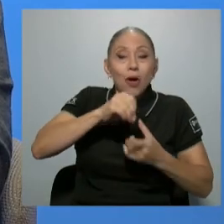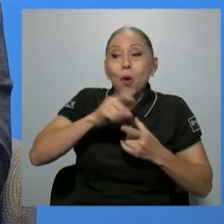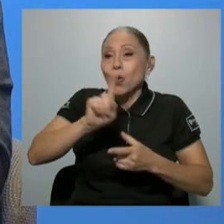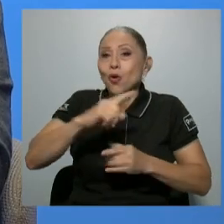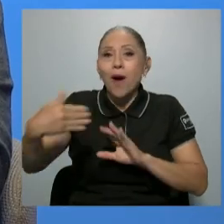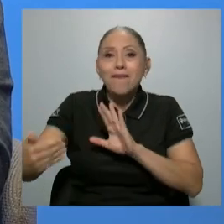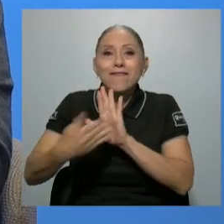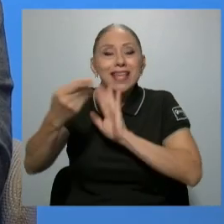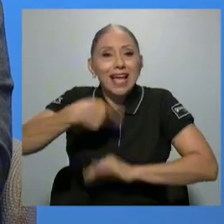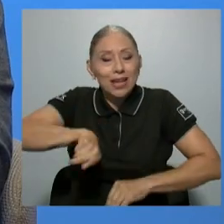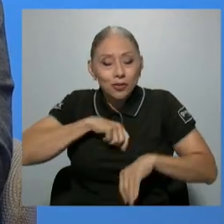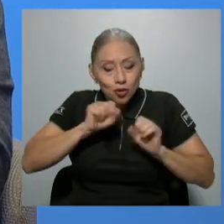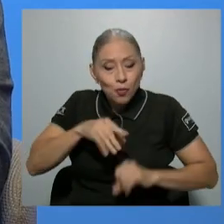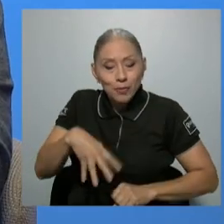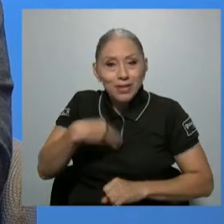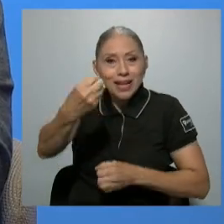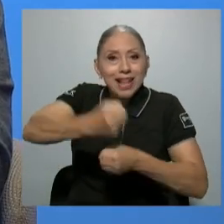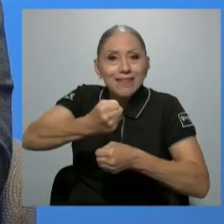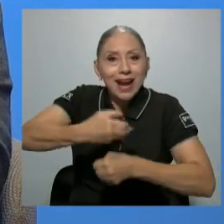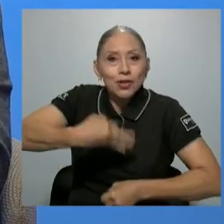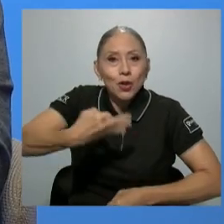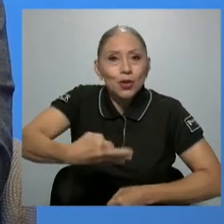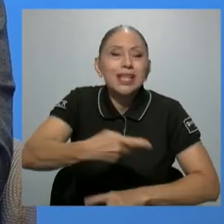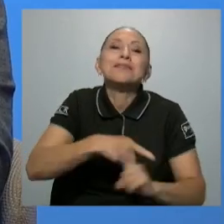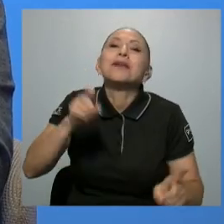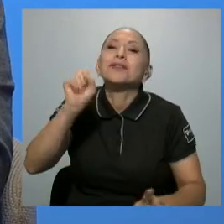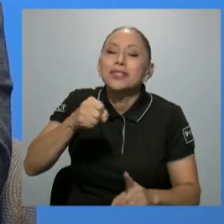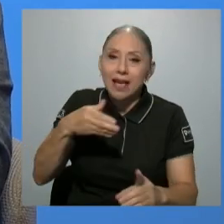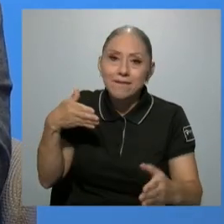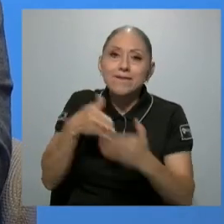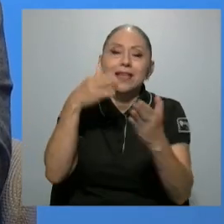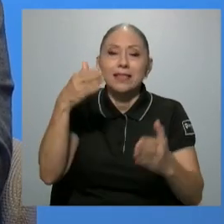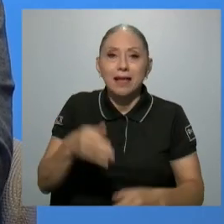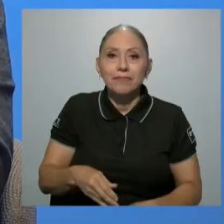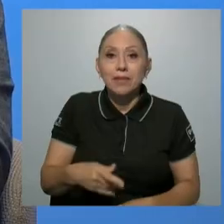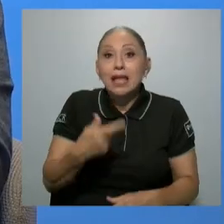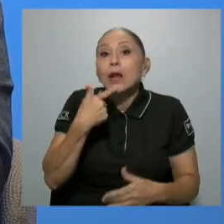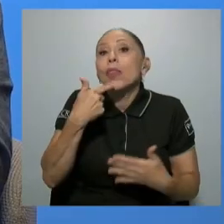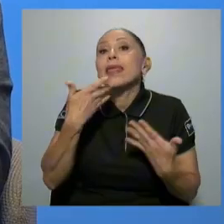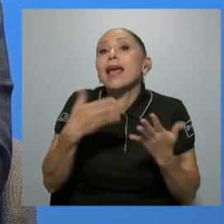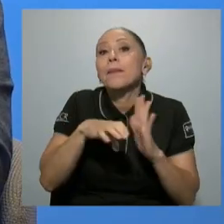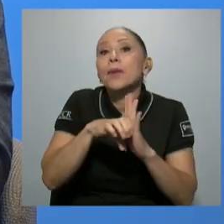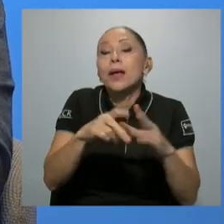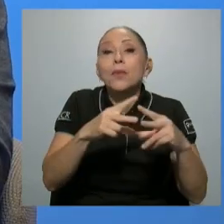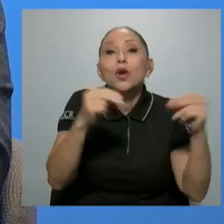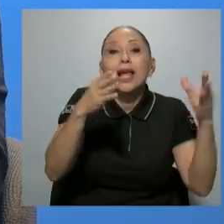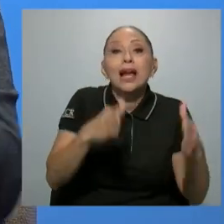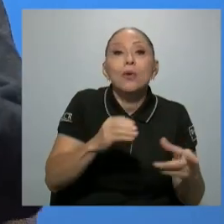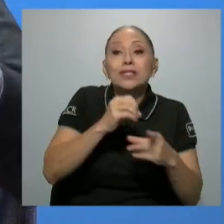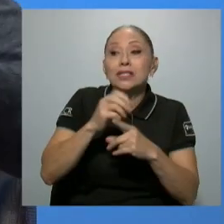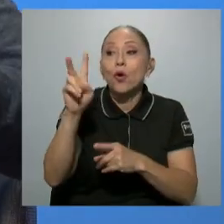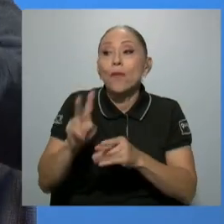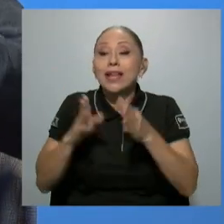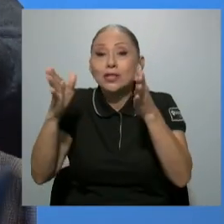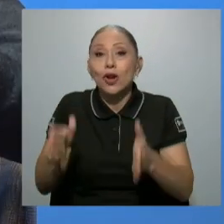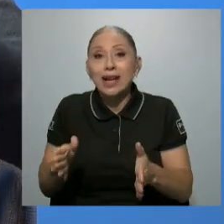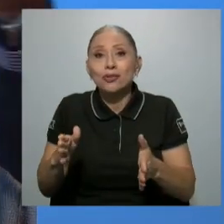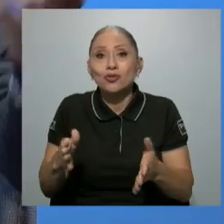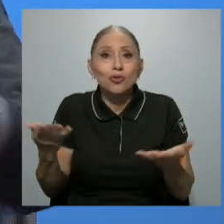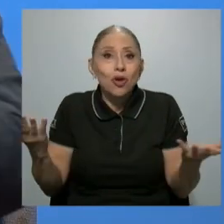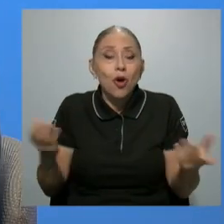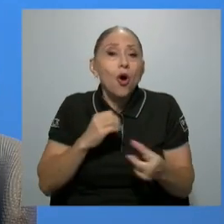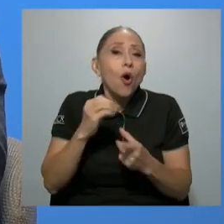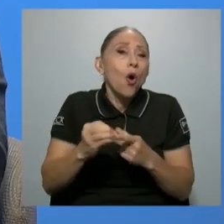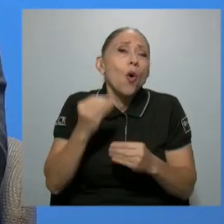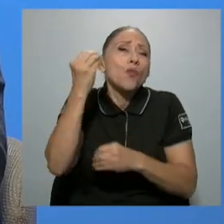ir al trabajo todos los días, pero tarde o temprano afecta. Y que lo digan, digamos, nicaragüenses o venezolanos, o que lo digan a lo largo de muchos